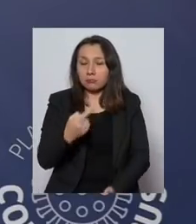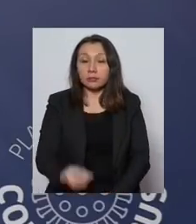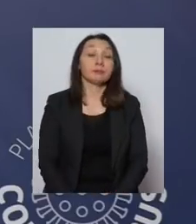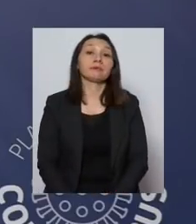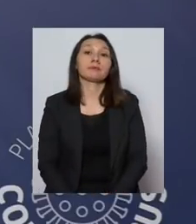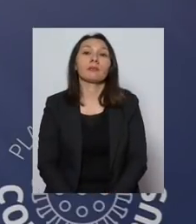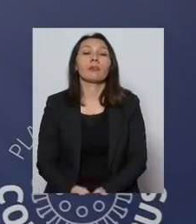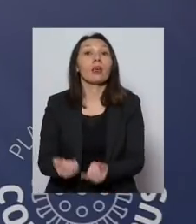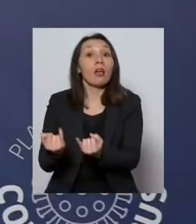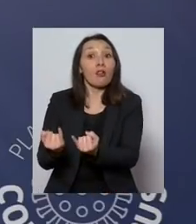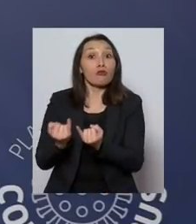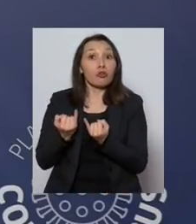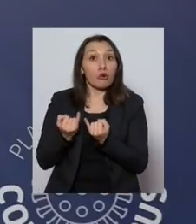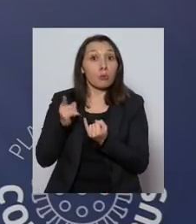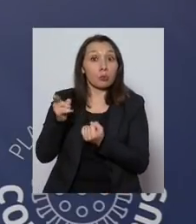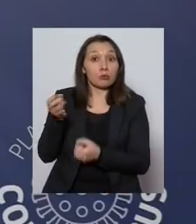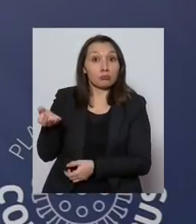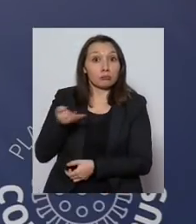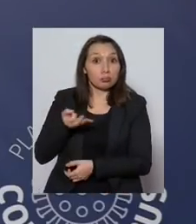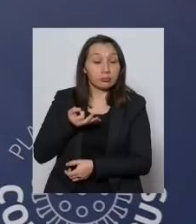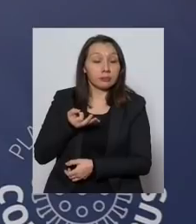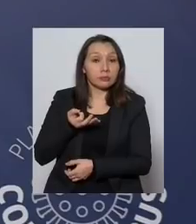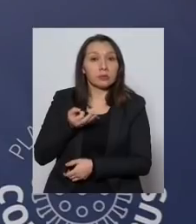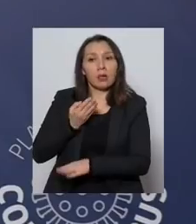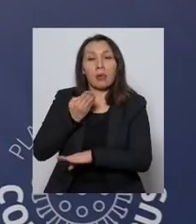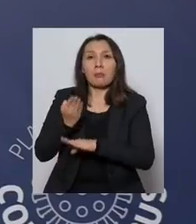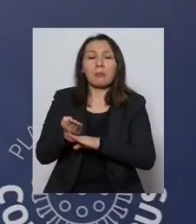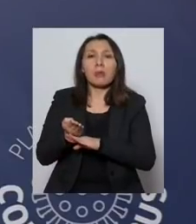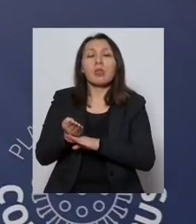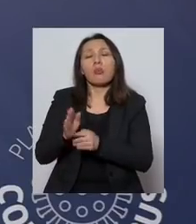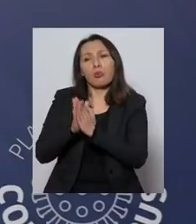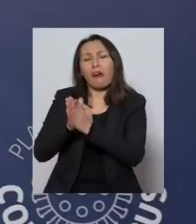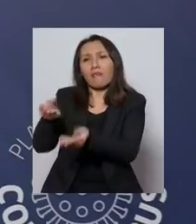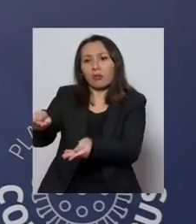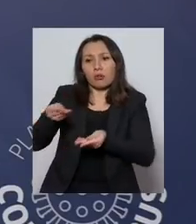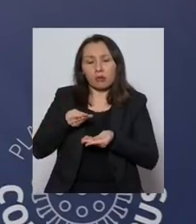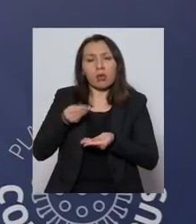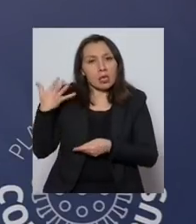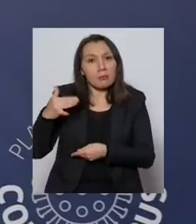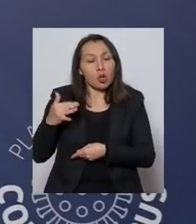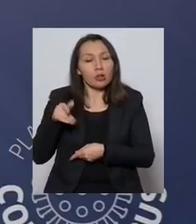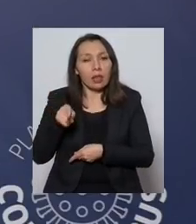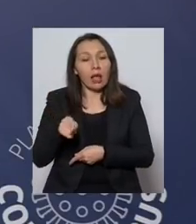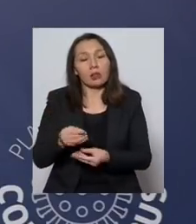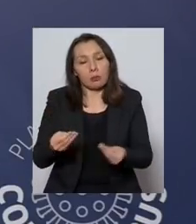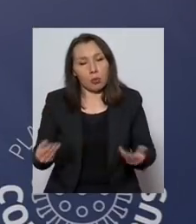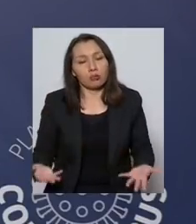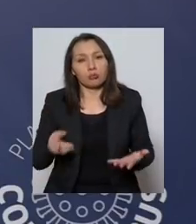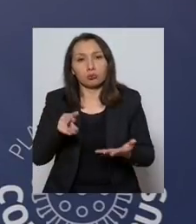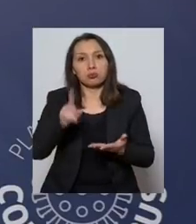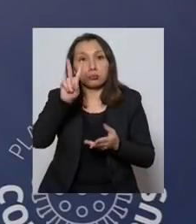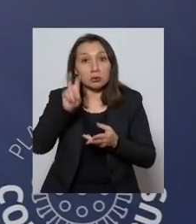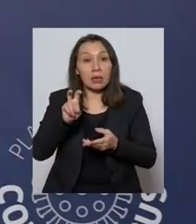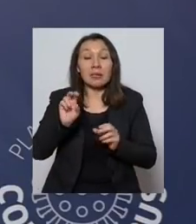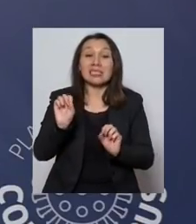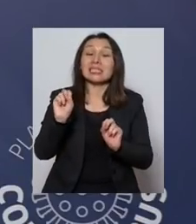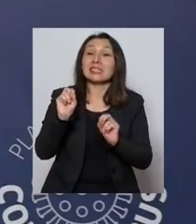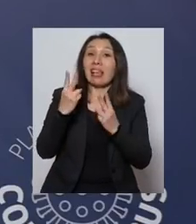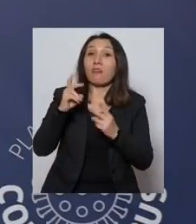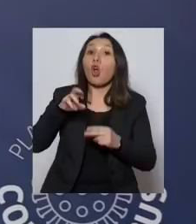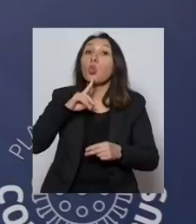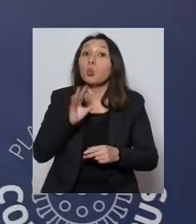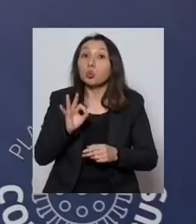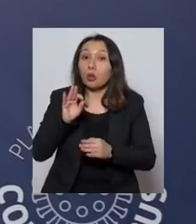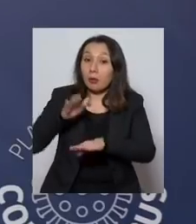La información que usted maneja, le pido no la haga llegar, es bastante importante. Por supuesto que dentro de los